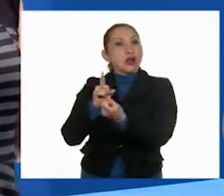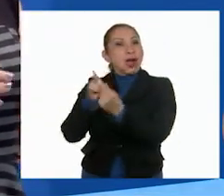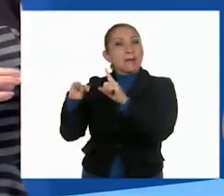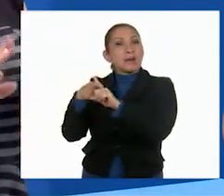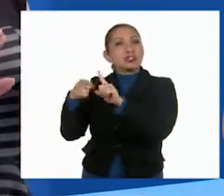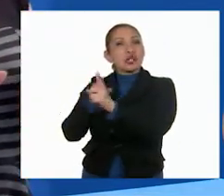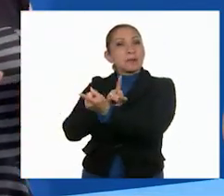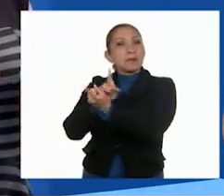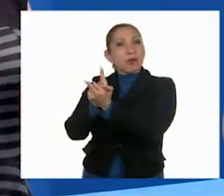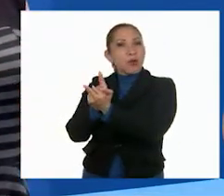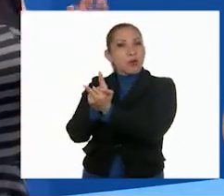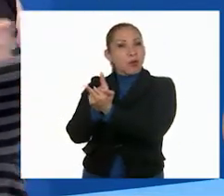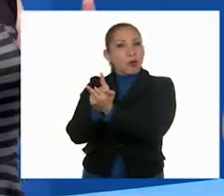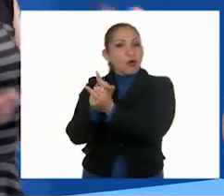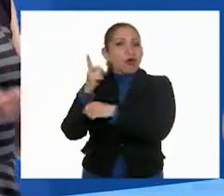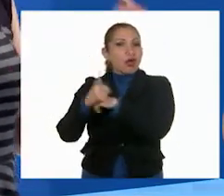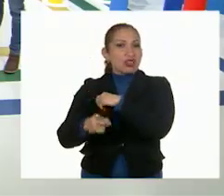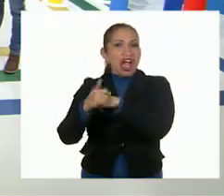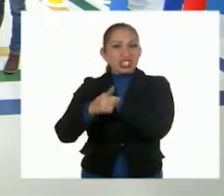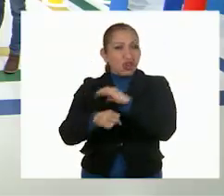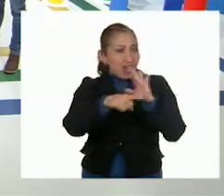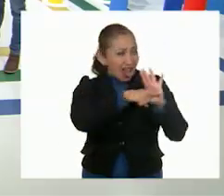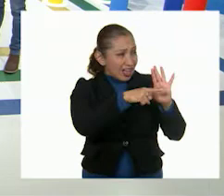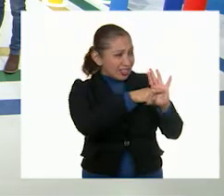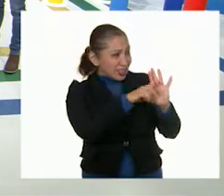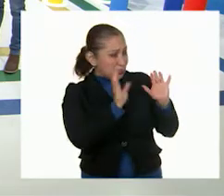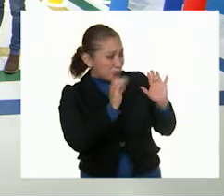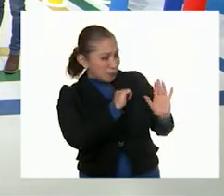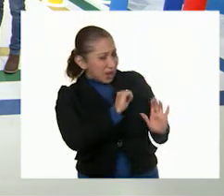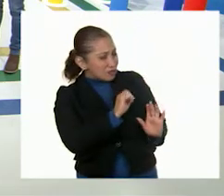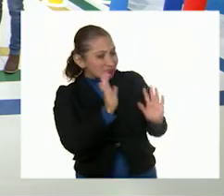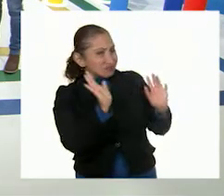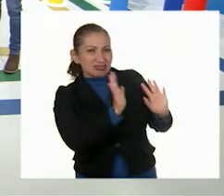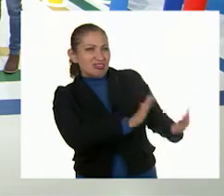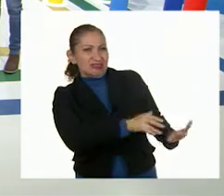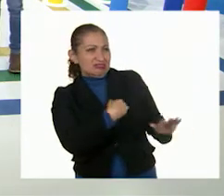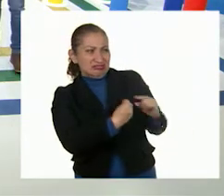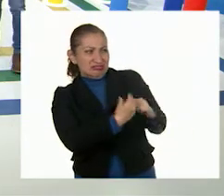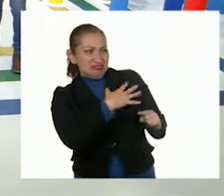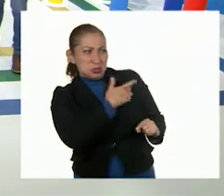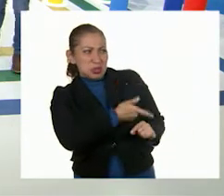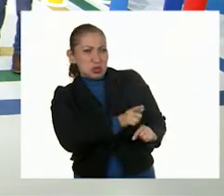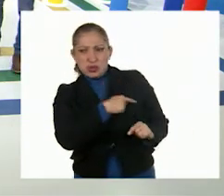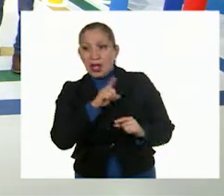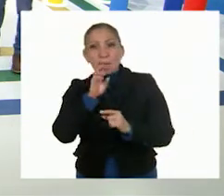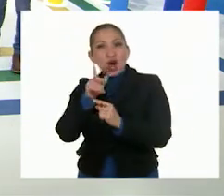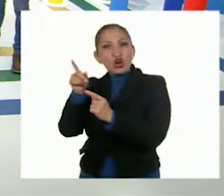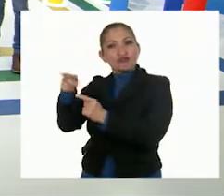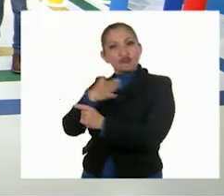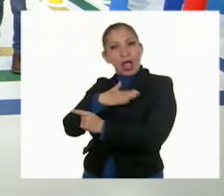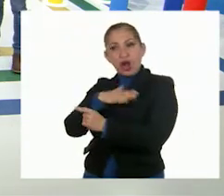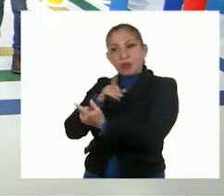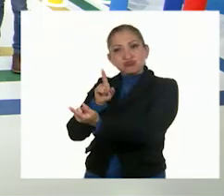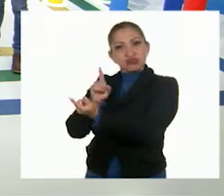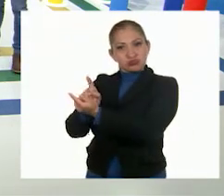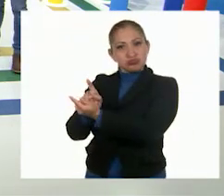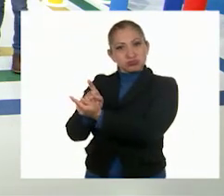algún daño o que son negativas mala también, y mala, ¿no?, influencia para nosotros. Para nosotros. Claro. Me gusta mucho ese refrán también. Muy me bien. Gusta, me gustó.